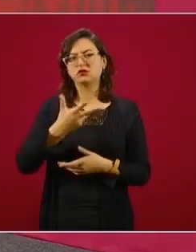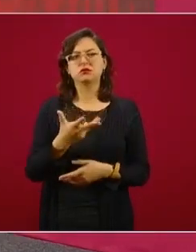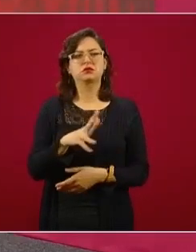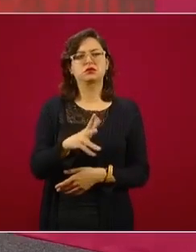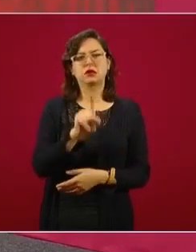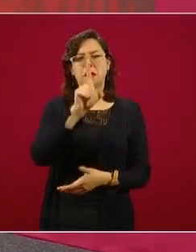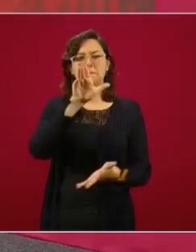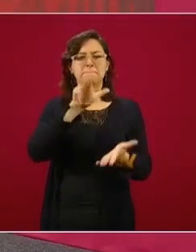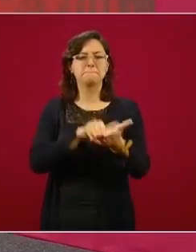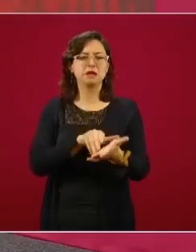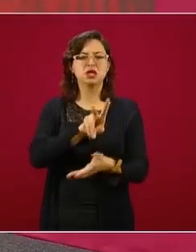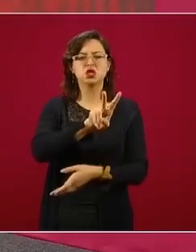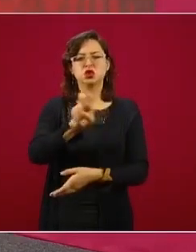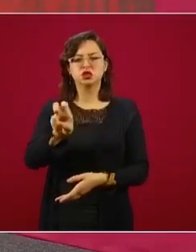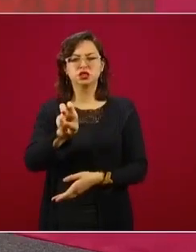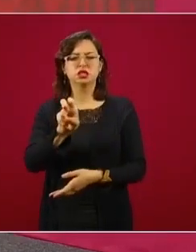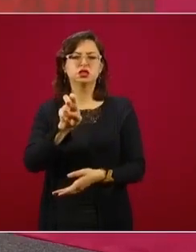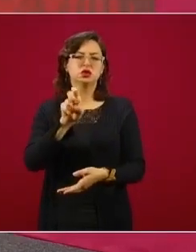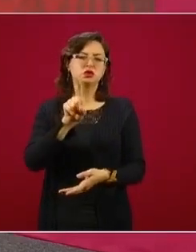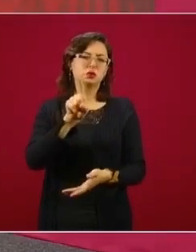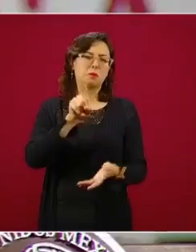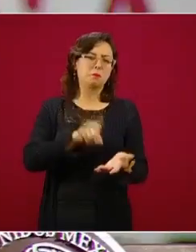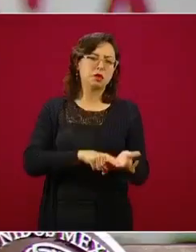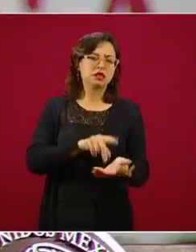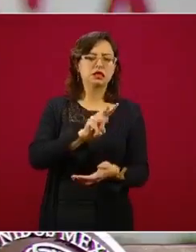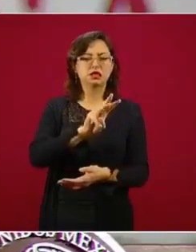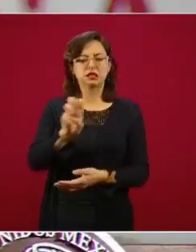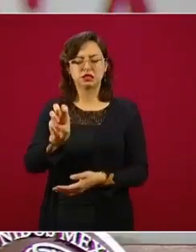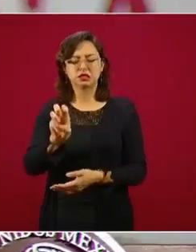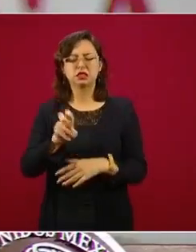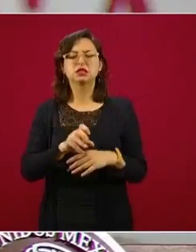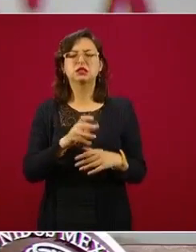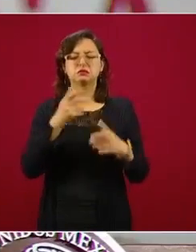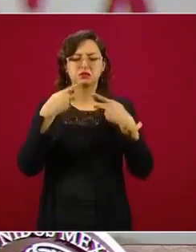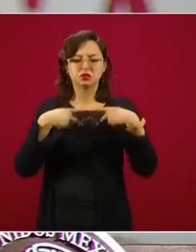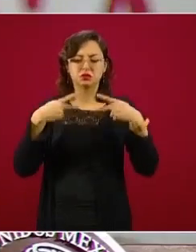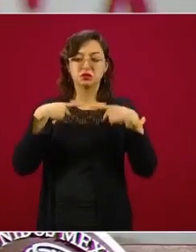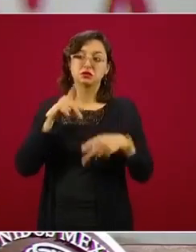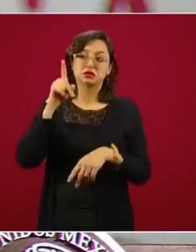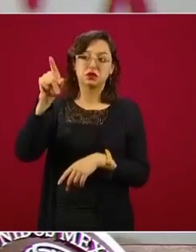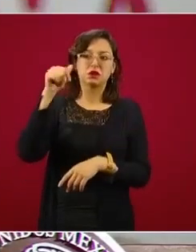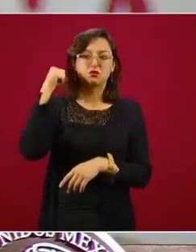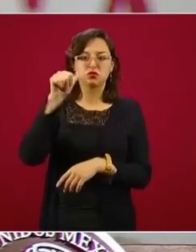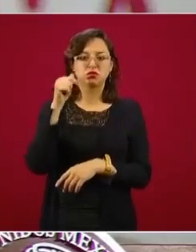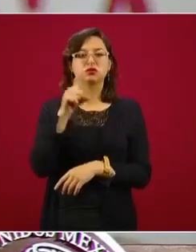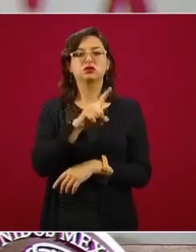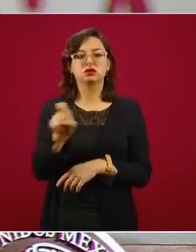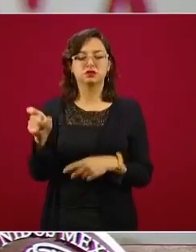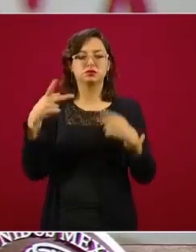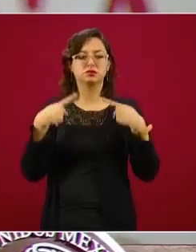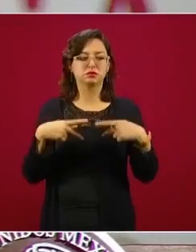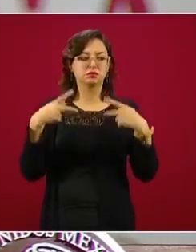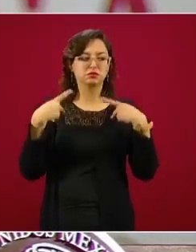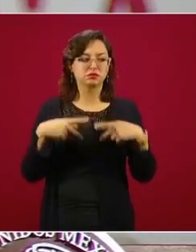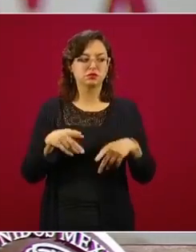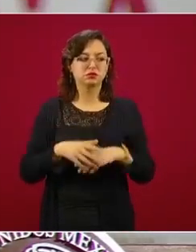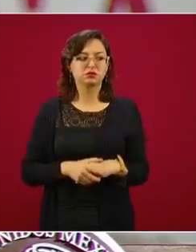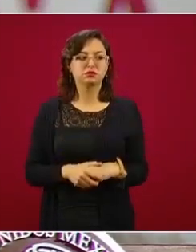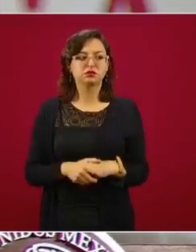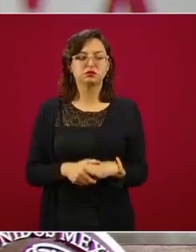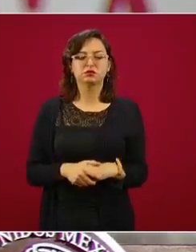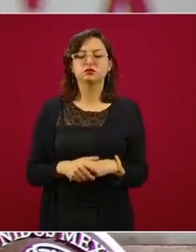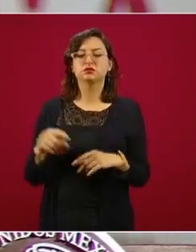unos 1.200, 1.250 personas, y en la ciudad de Acapulco a 100. Hasta el día de hoy, todos